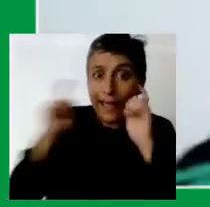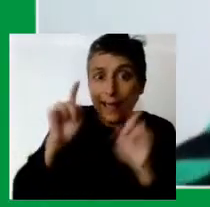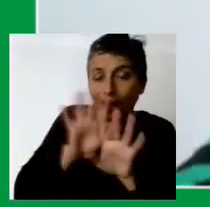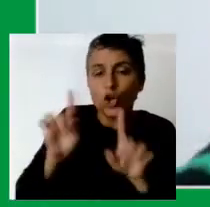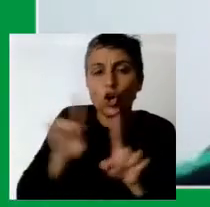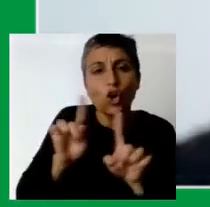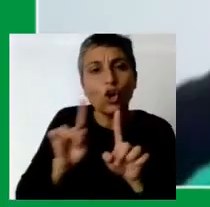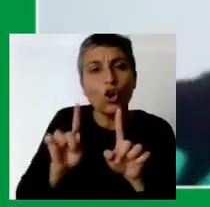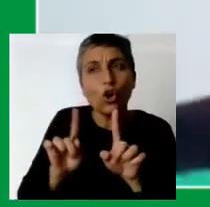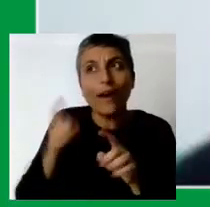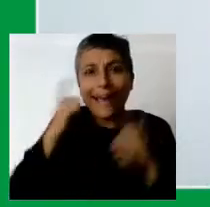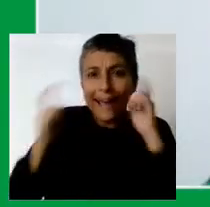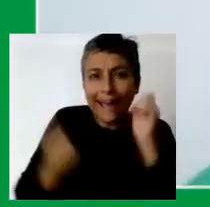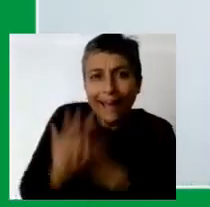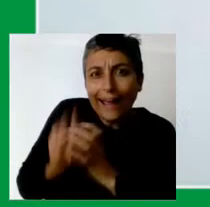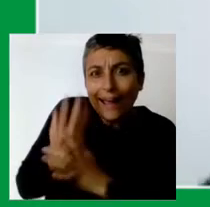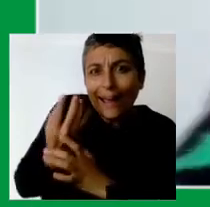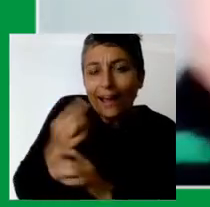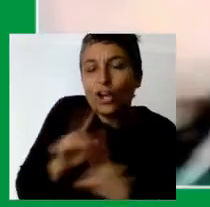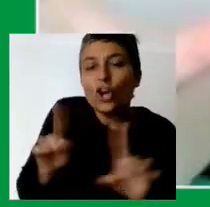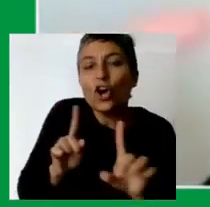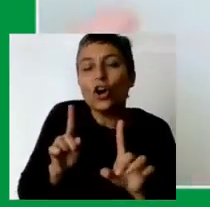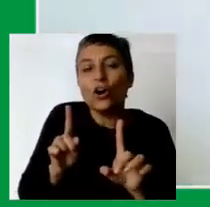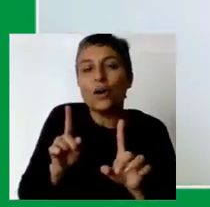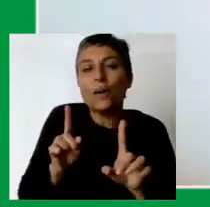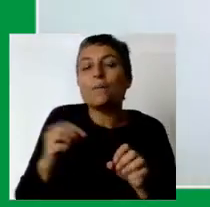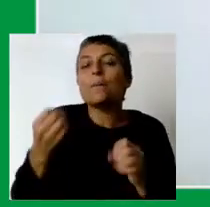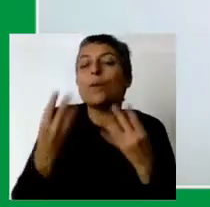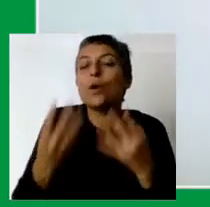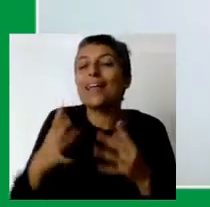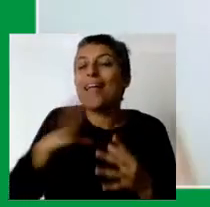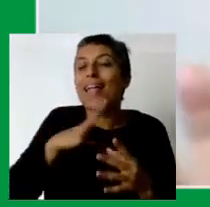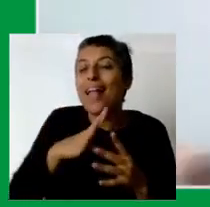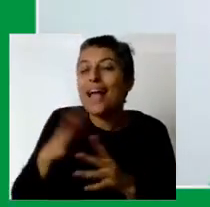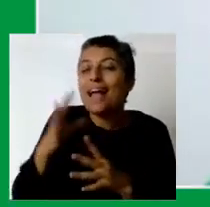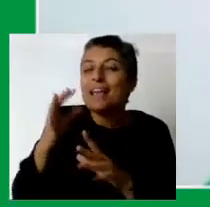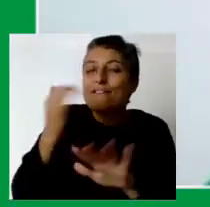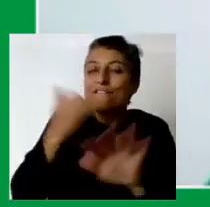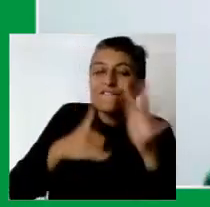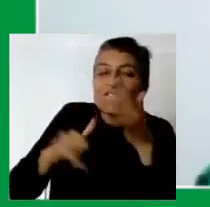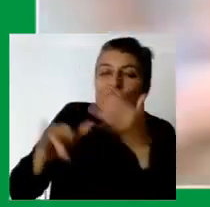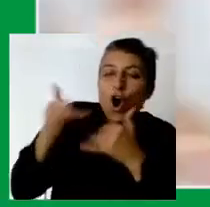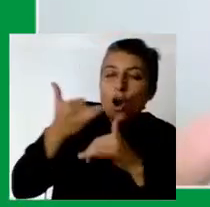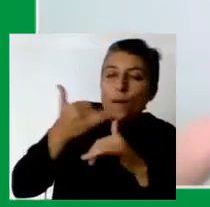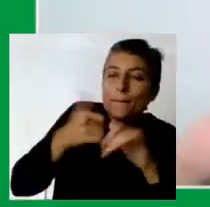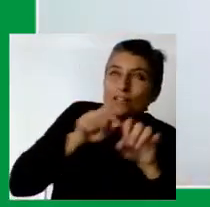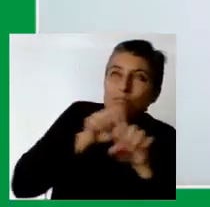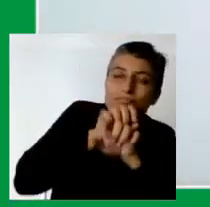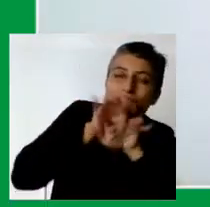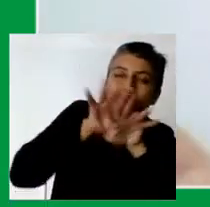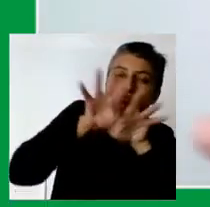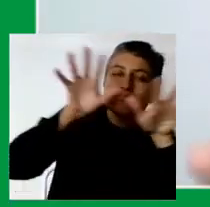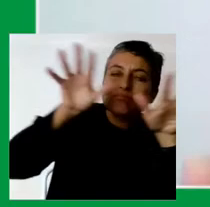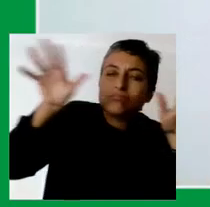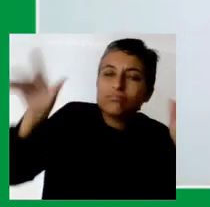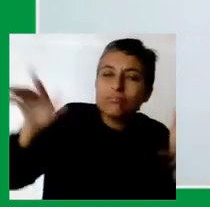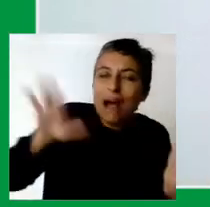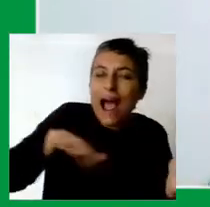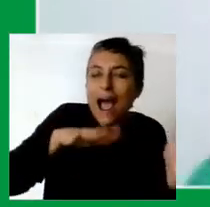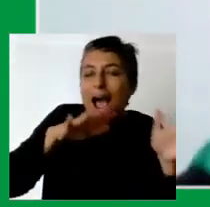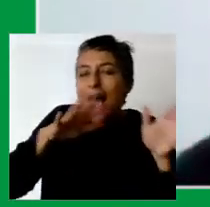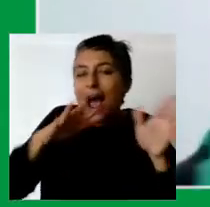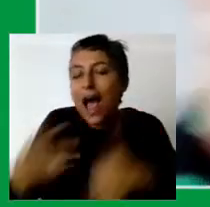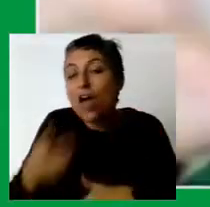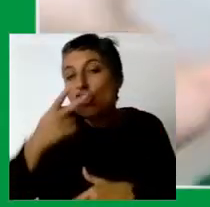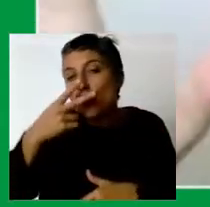ChatGPT está alimentado con toda la información que existía en Internet hasta el año